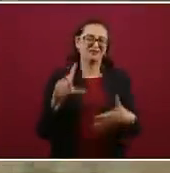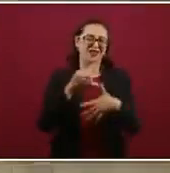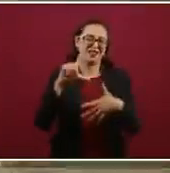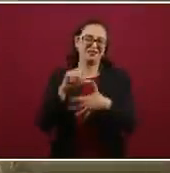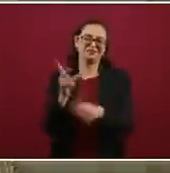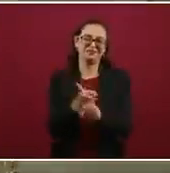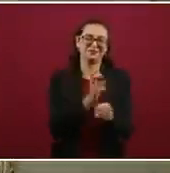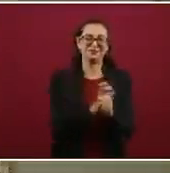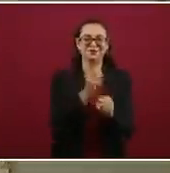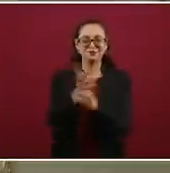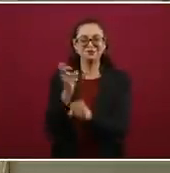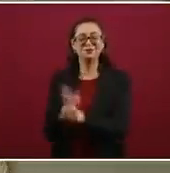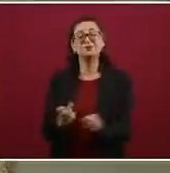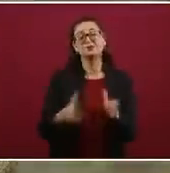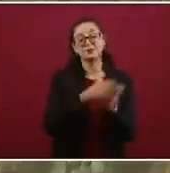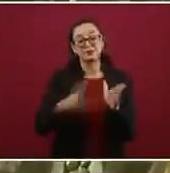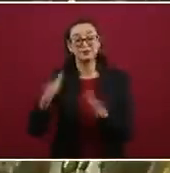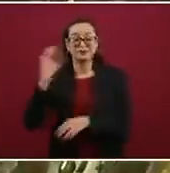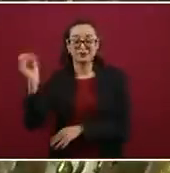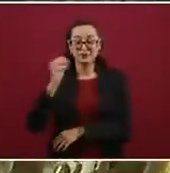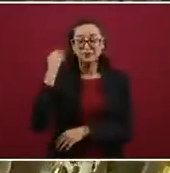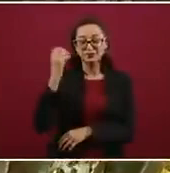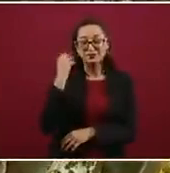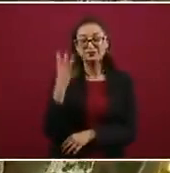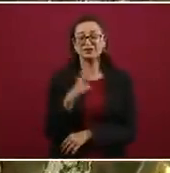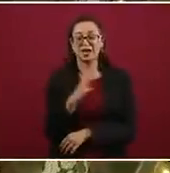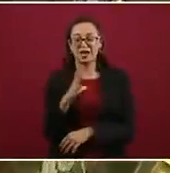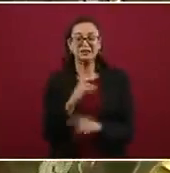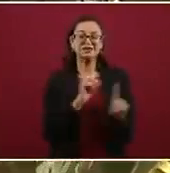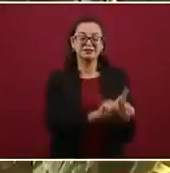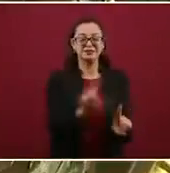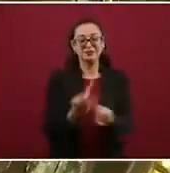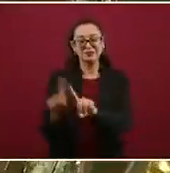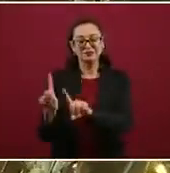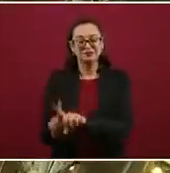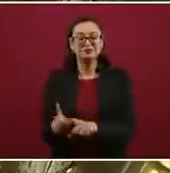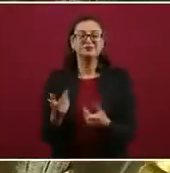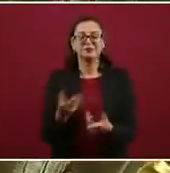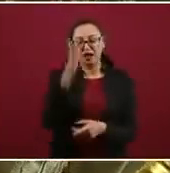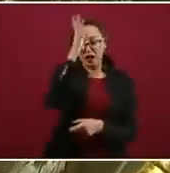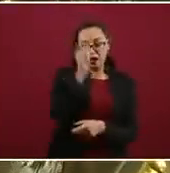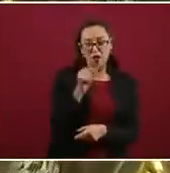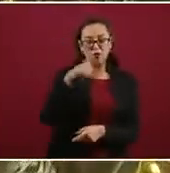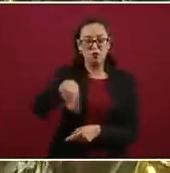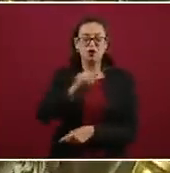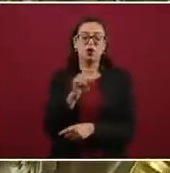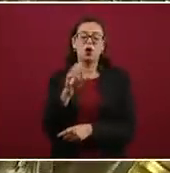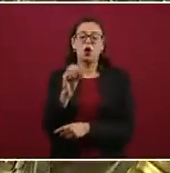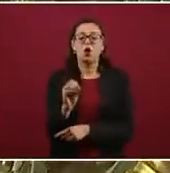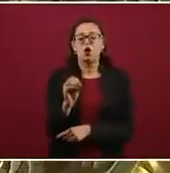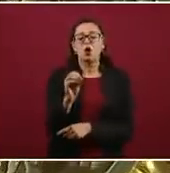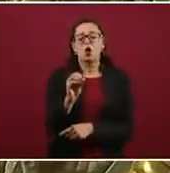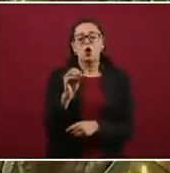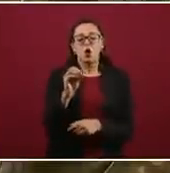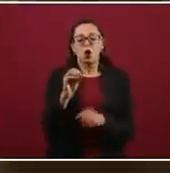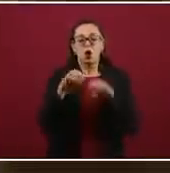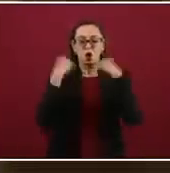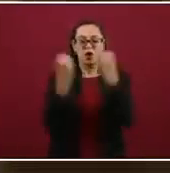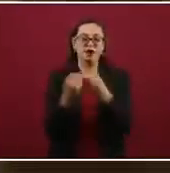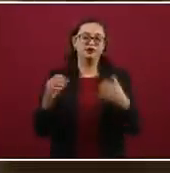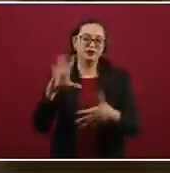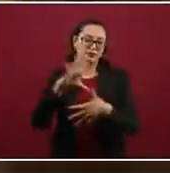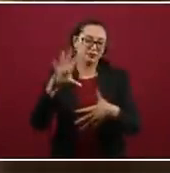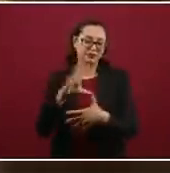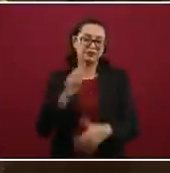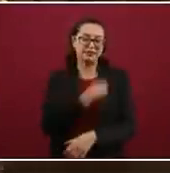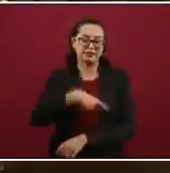este Congreso se aprobó, entre otras cosas, por ejemplo, la Organización Panamericana de la Salud. Para una fecha tan especial,